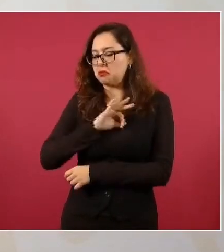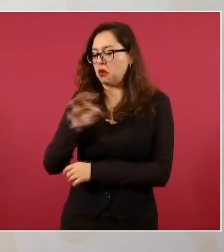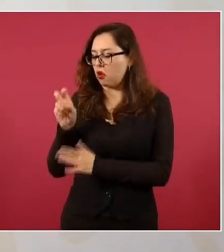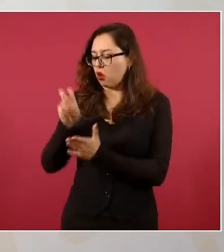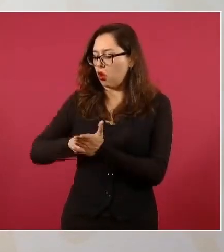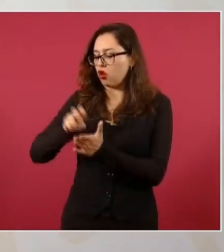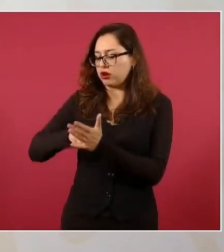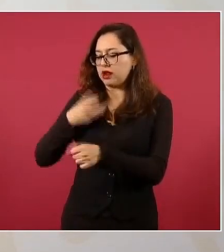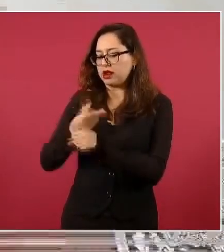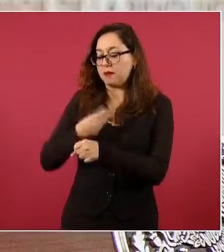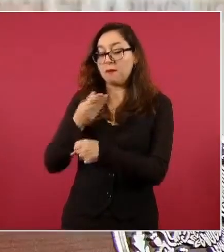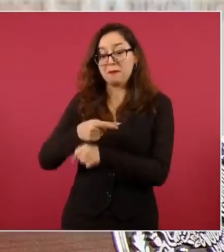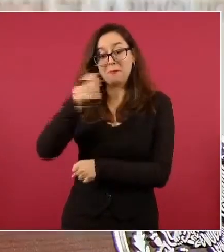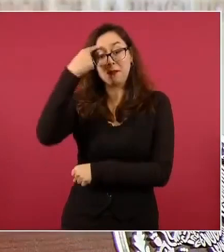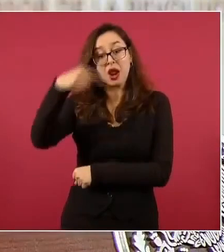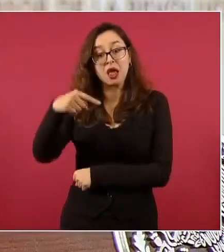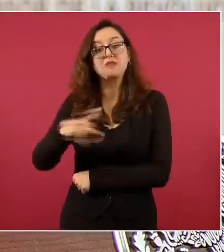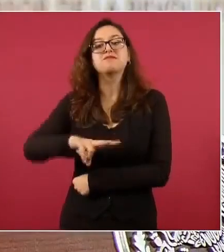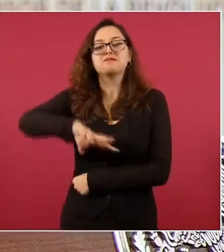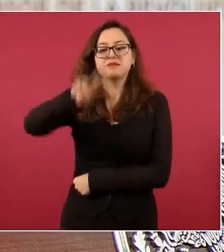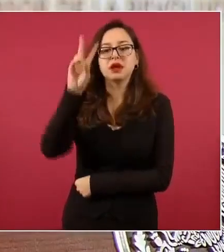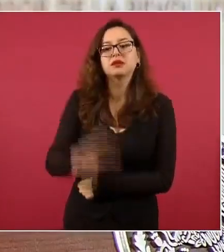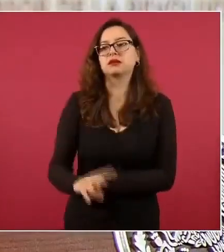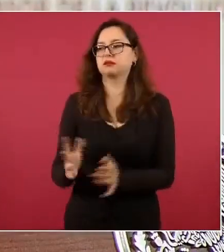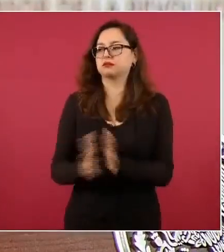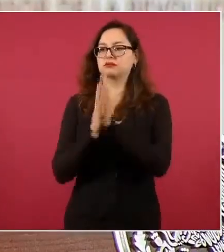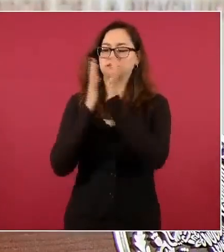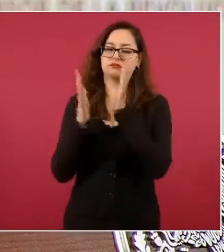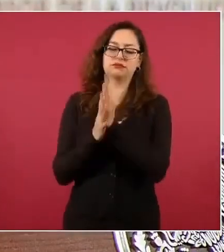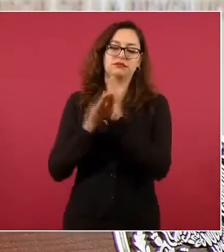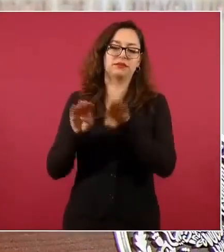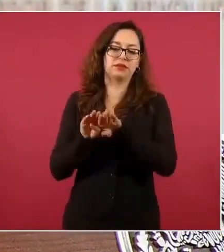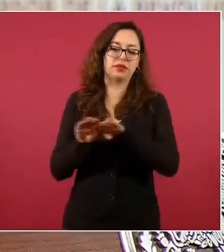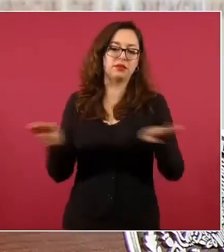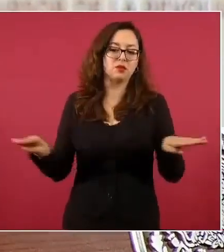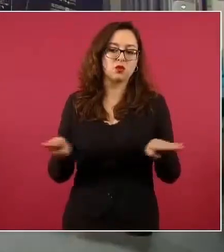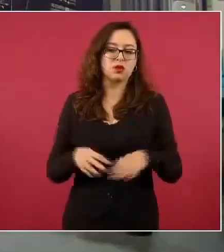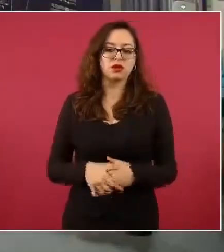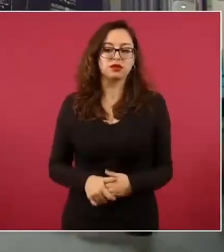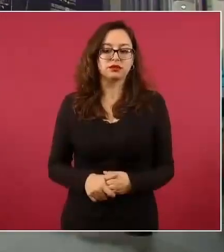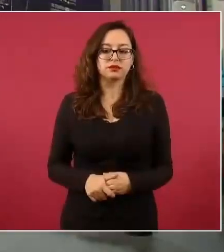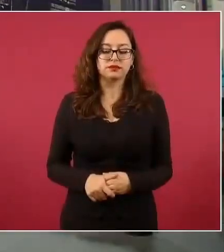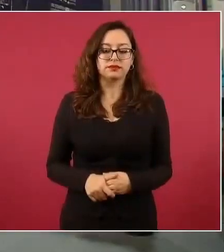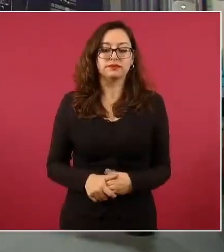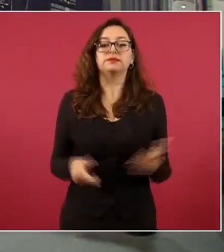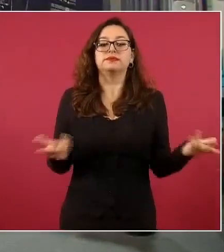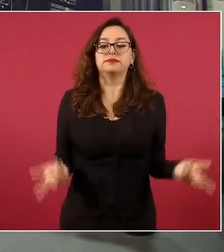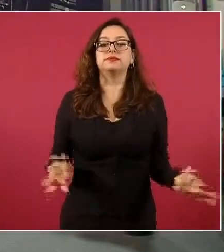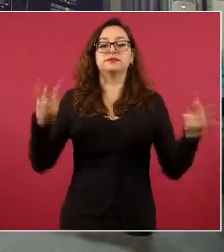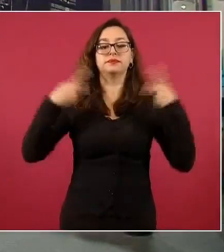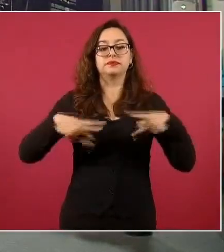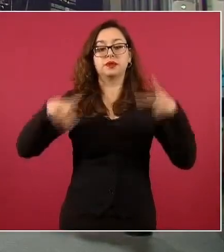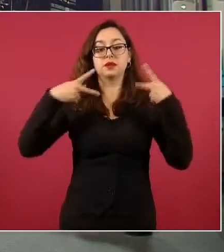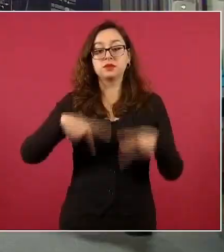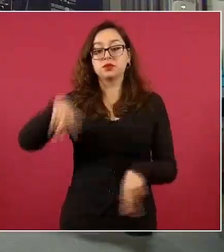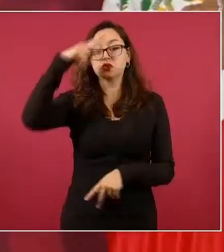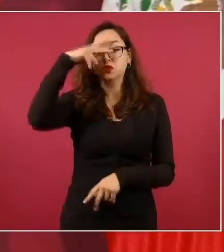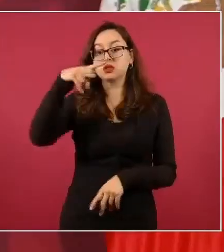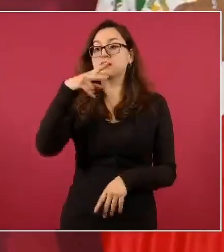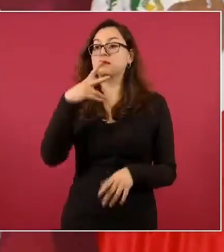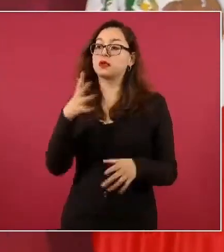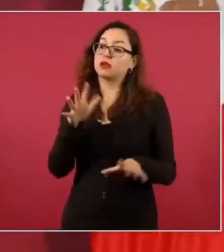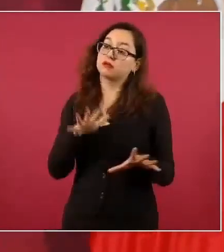para avanzar en la democracia. Y llamo a todos los mexicanos a defender